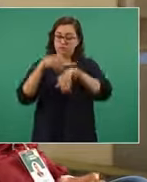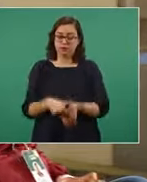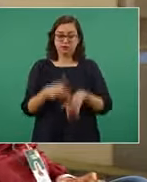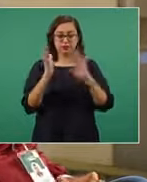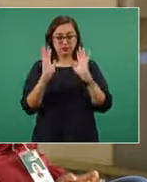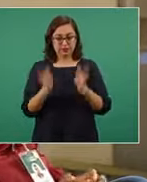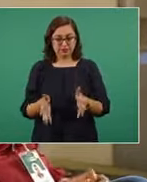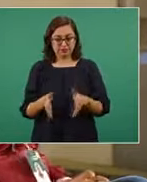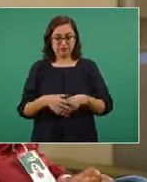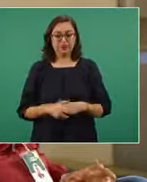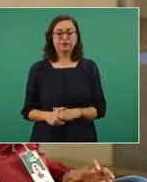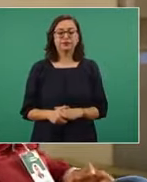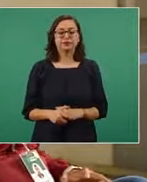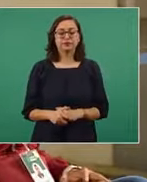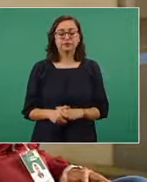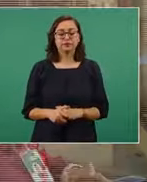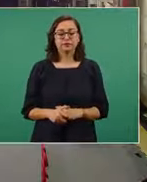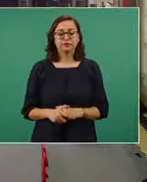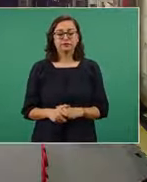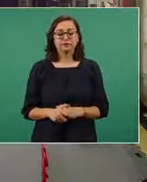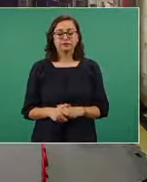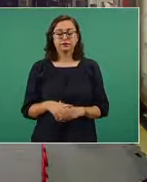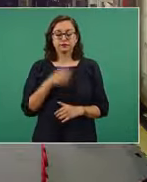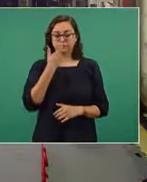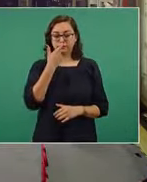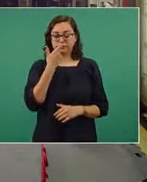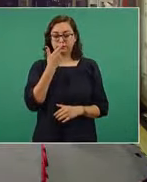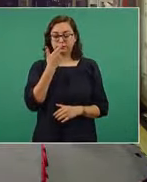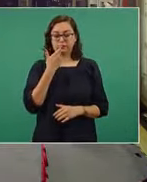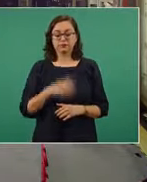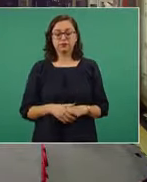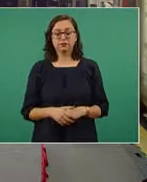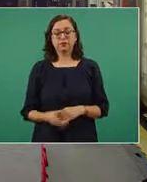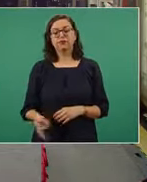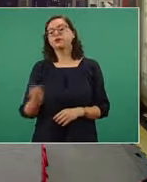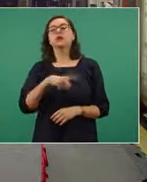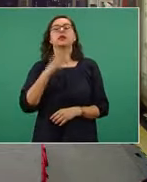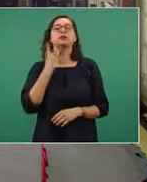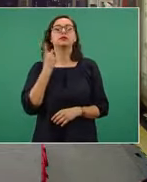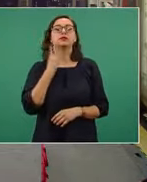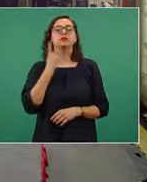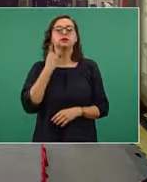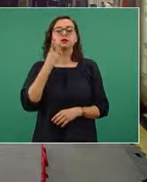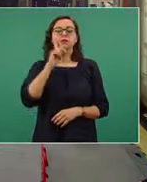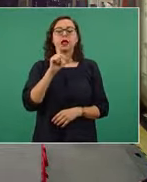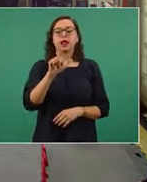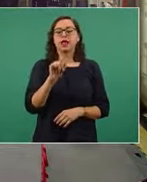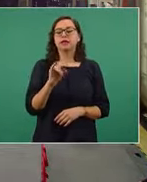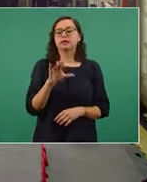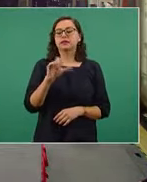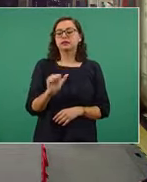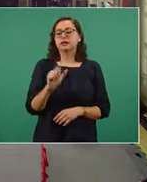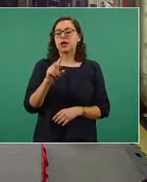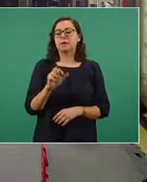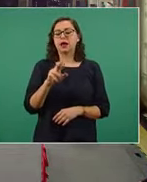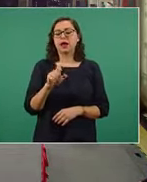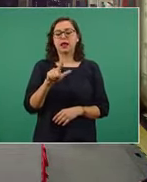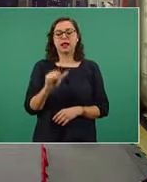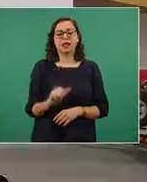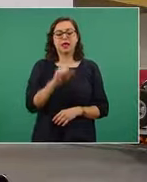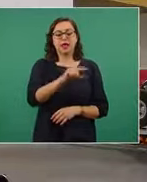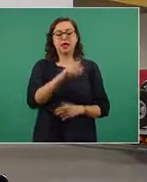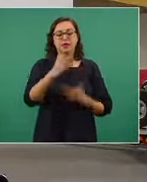Cabe mencionar que de quien hubo una reacción inmediata y de alerta fue la diputada Leticia Varela. Ella ha presentado ante el Pleno del